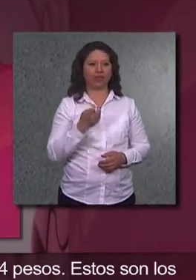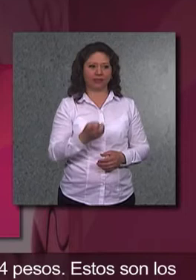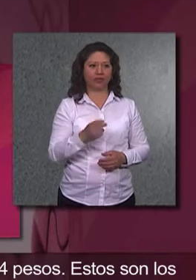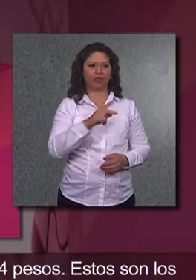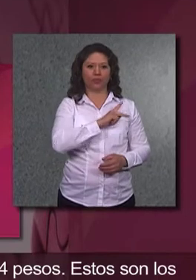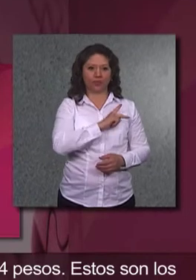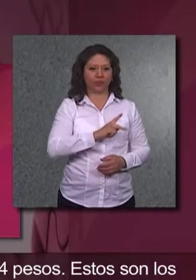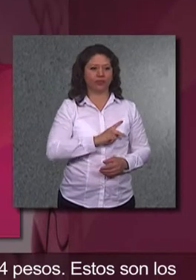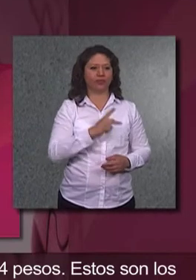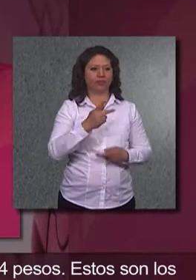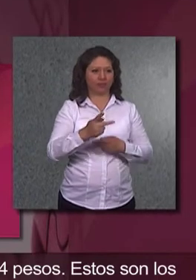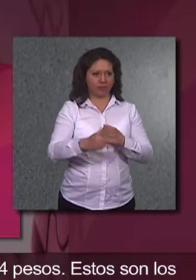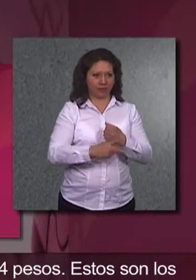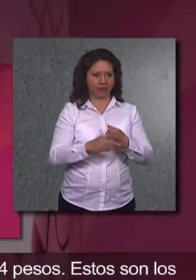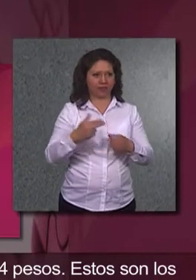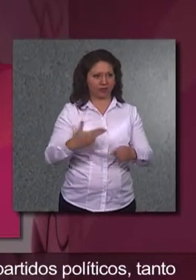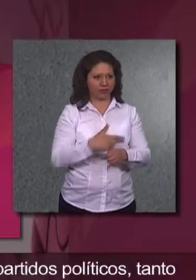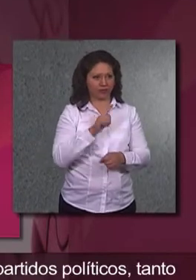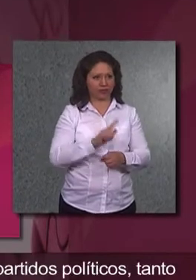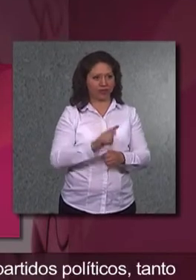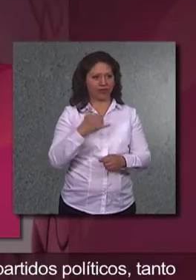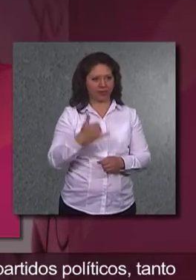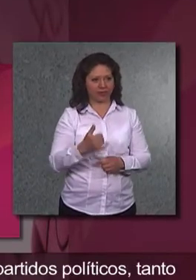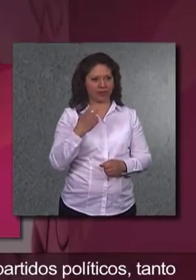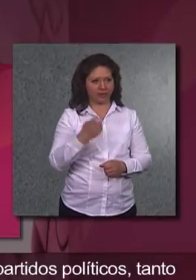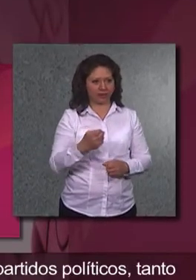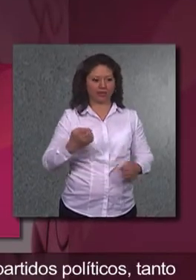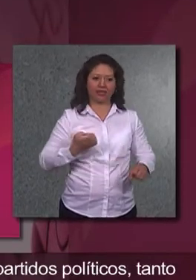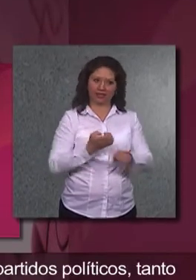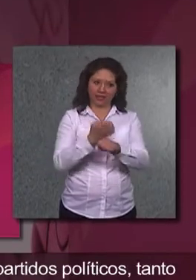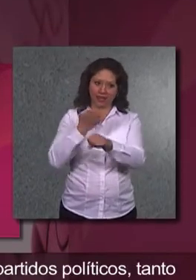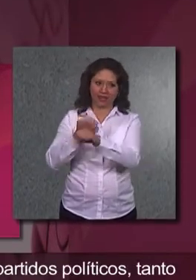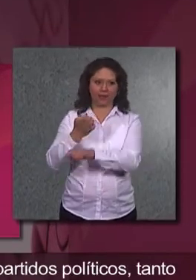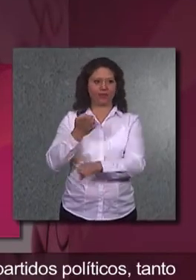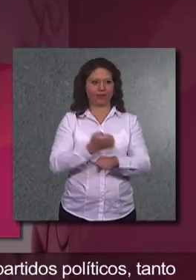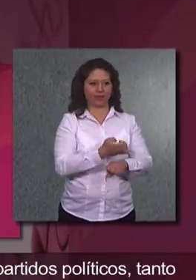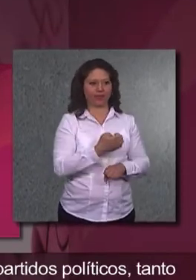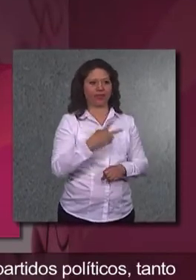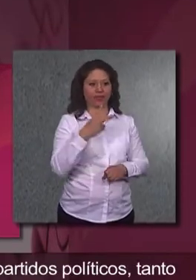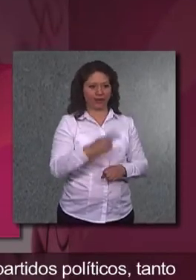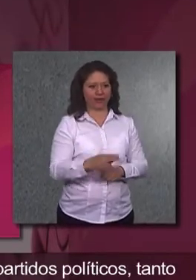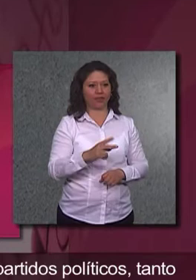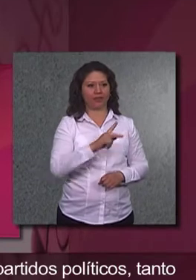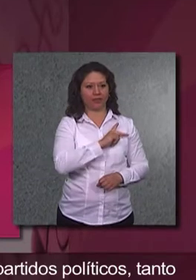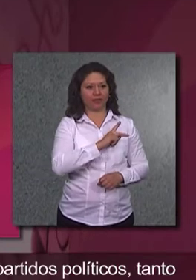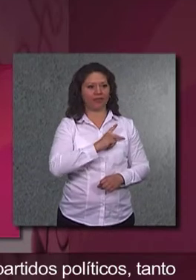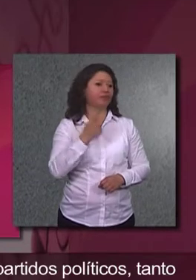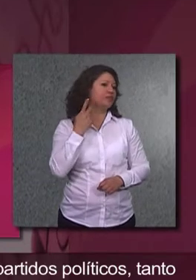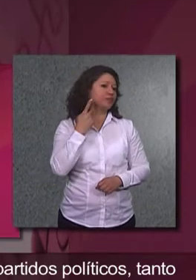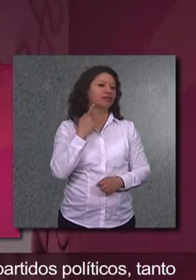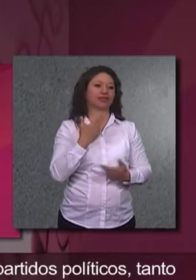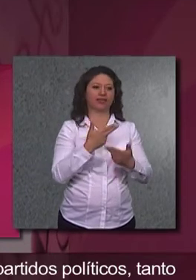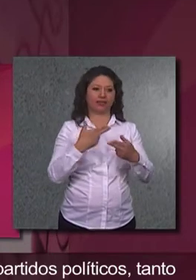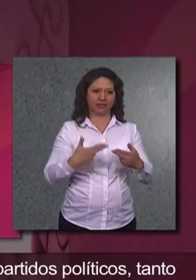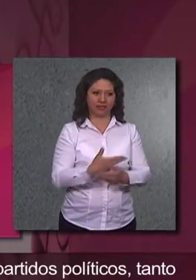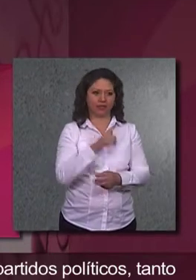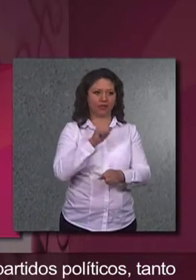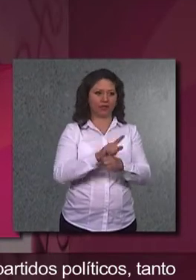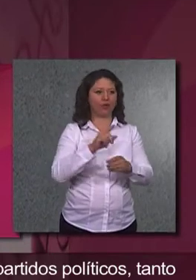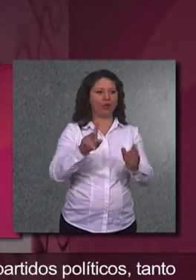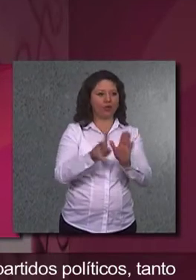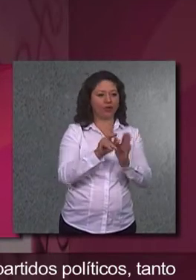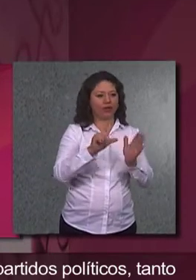nacionales no obstante las entidades federativas los partidos políticos tanto nacionales como locales